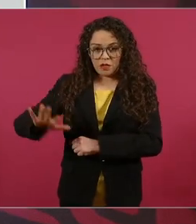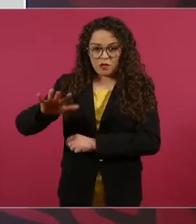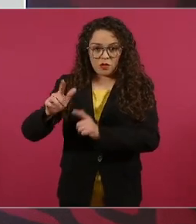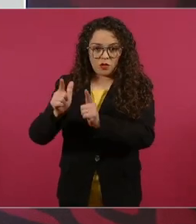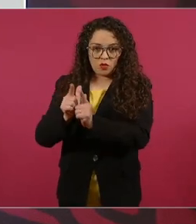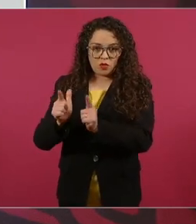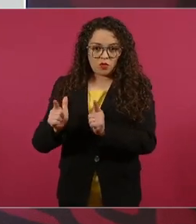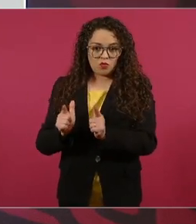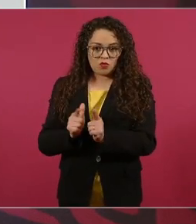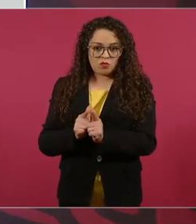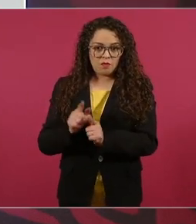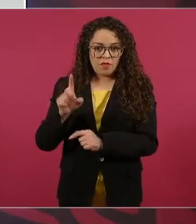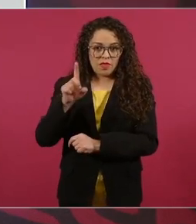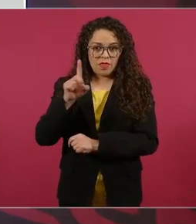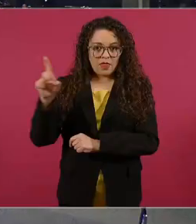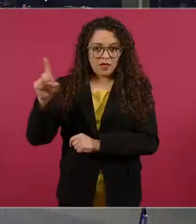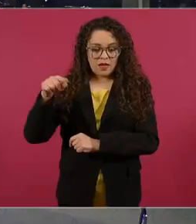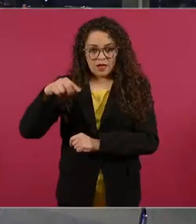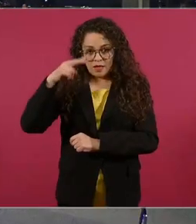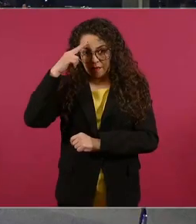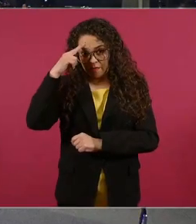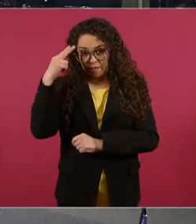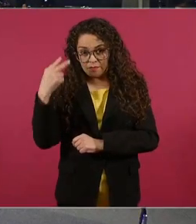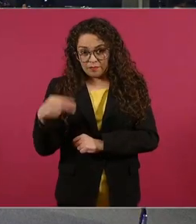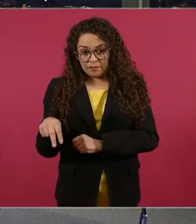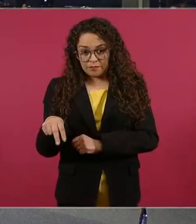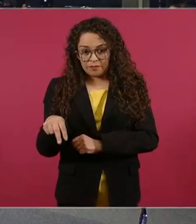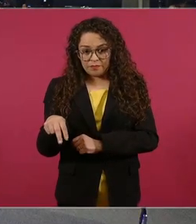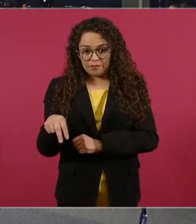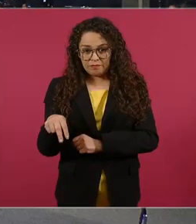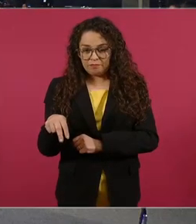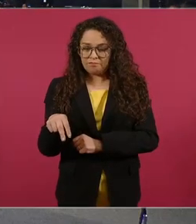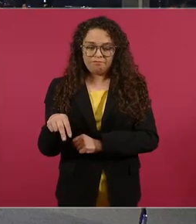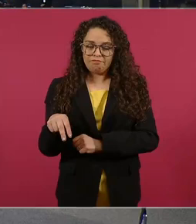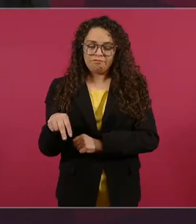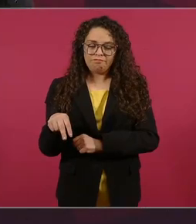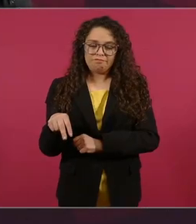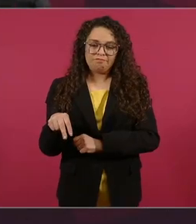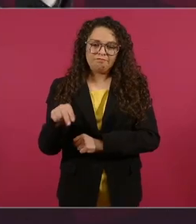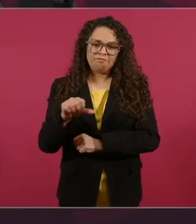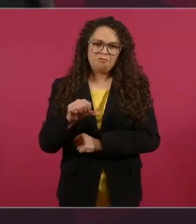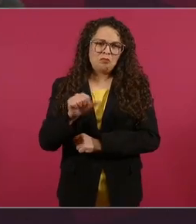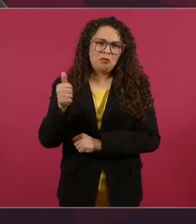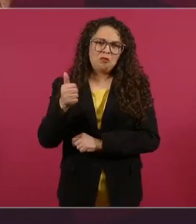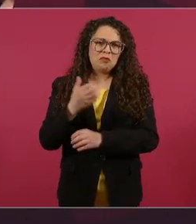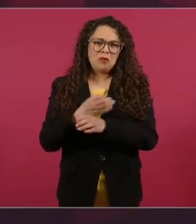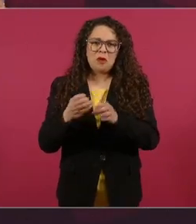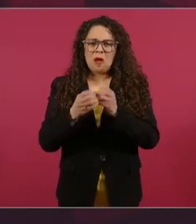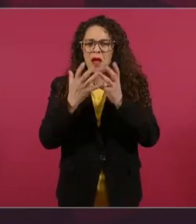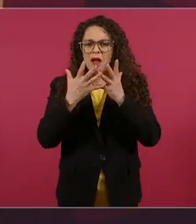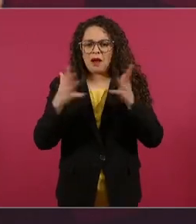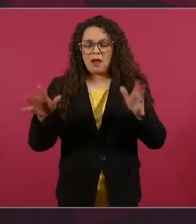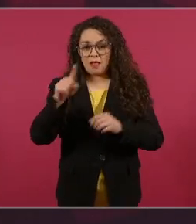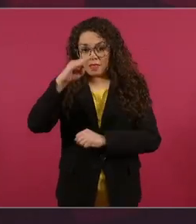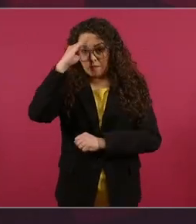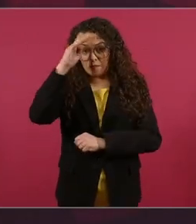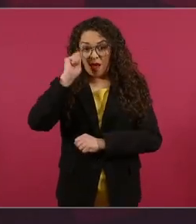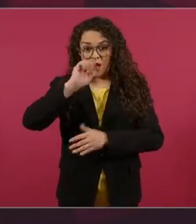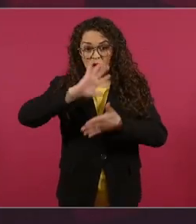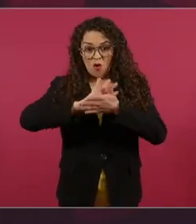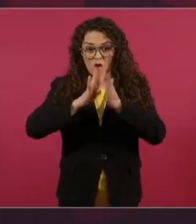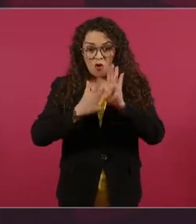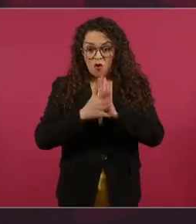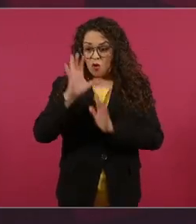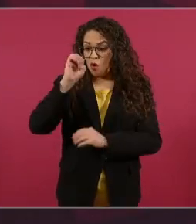país. ¿Un complot internacional? Eso sí, es una conspiración,